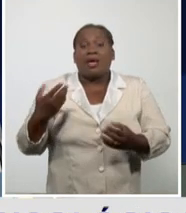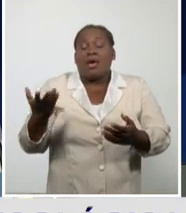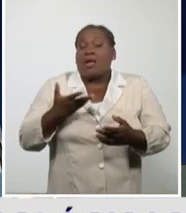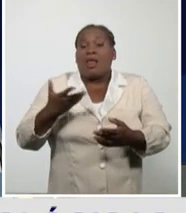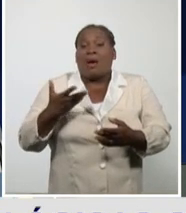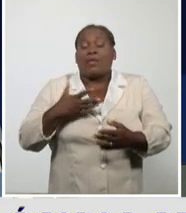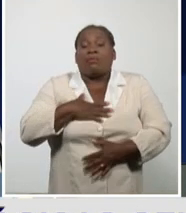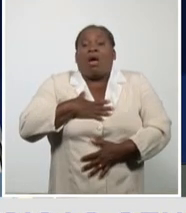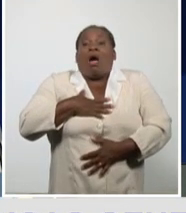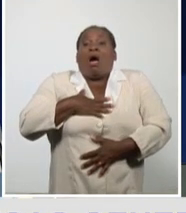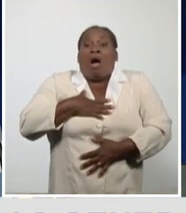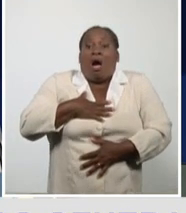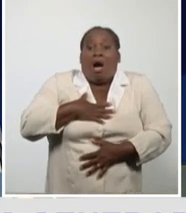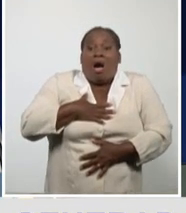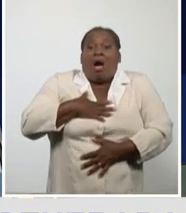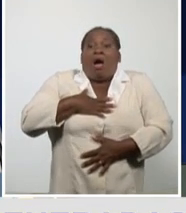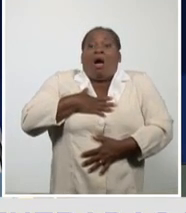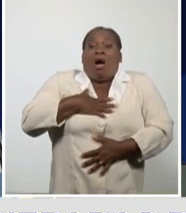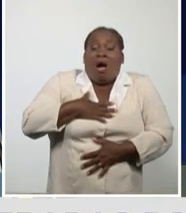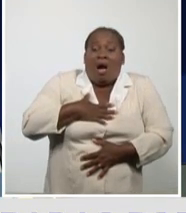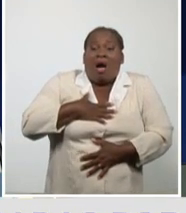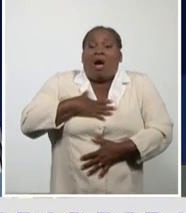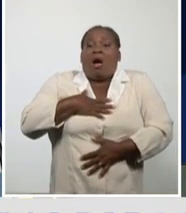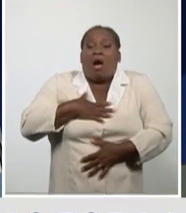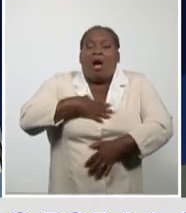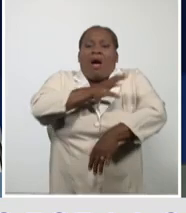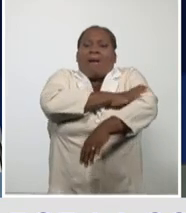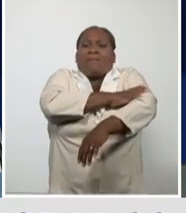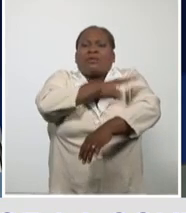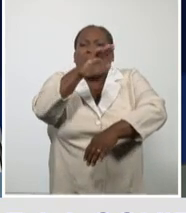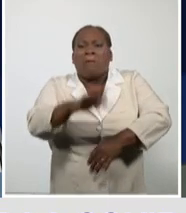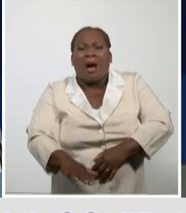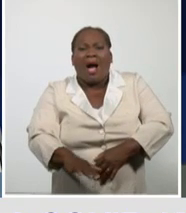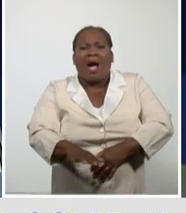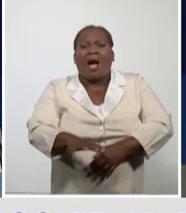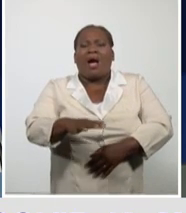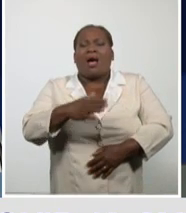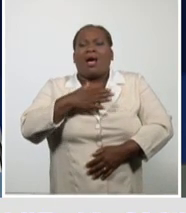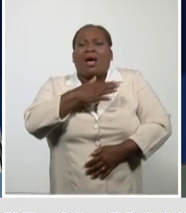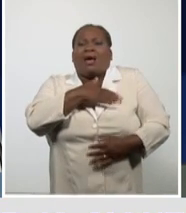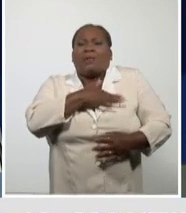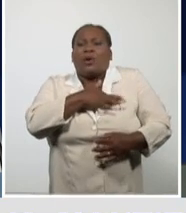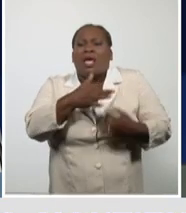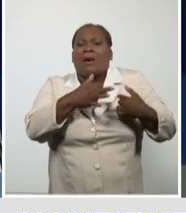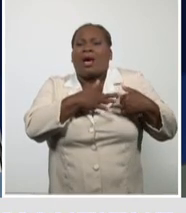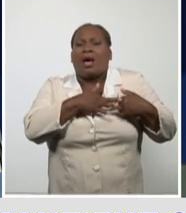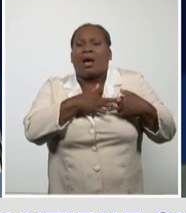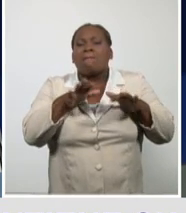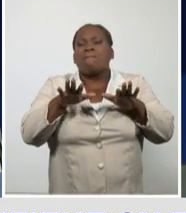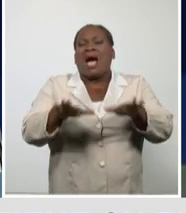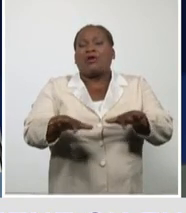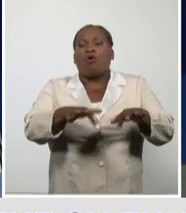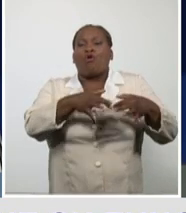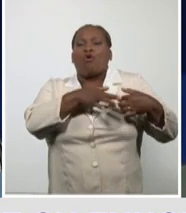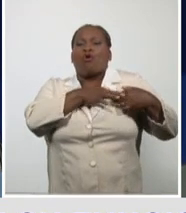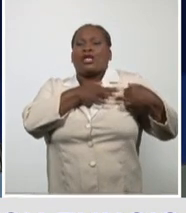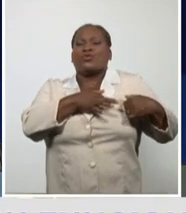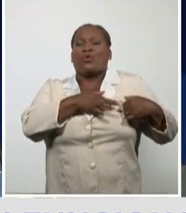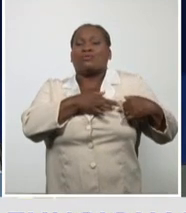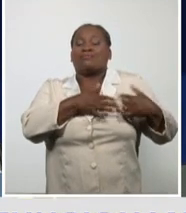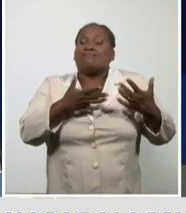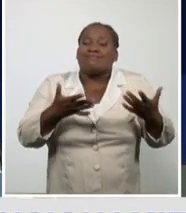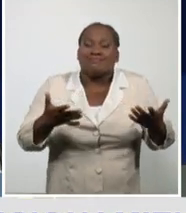de aire, bradicardia, hipotensión, cianosis, hizo una parada cardiorrespiratoria y a pesar